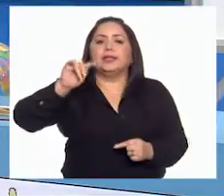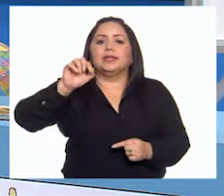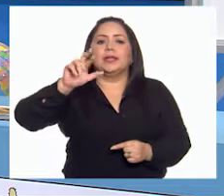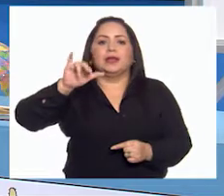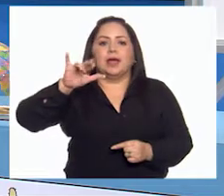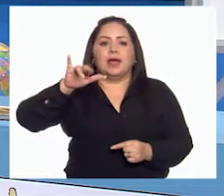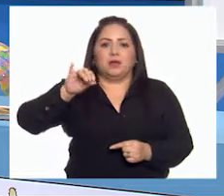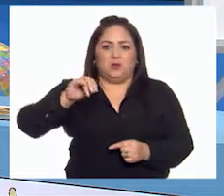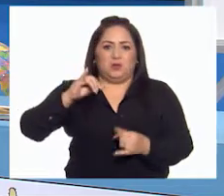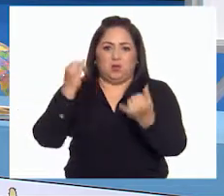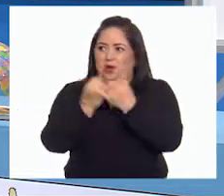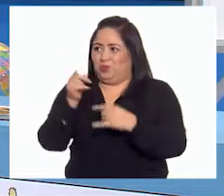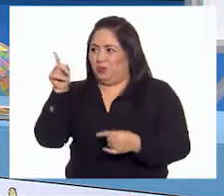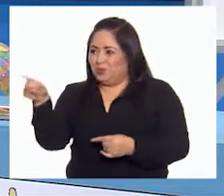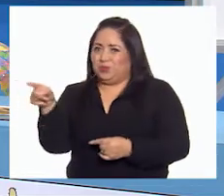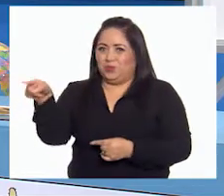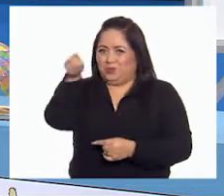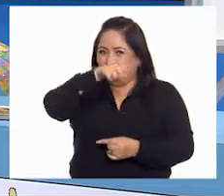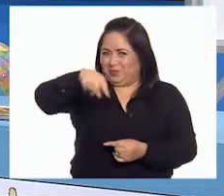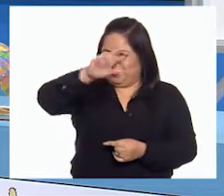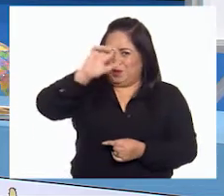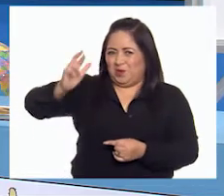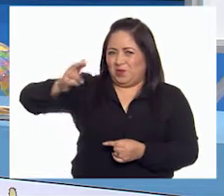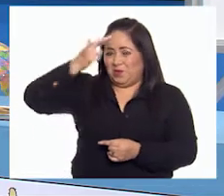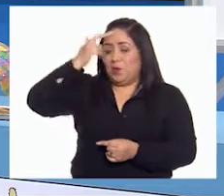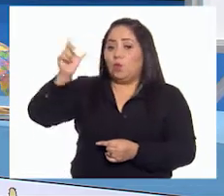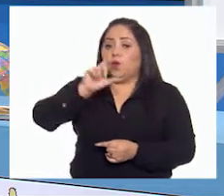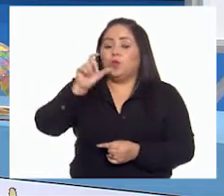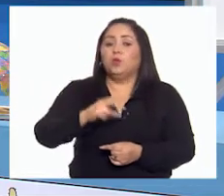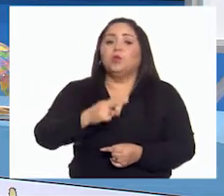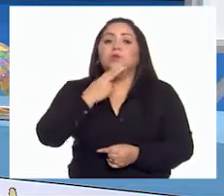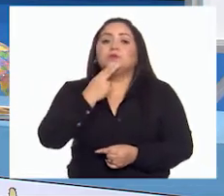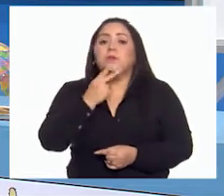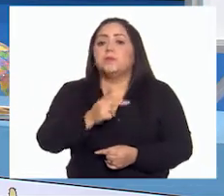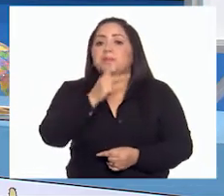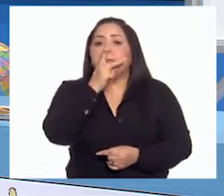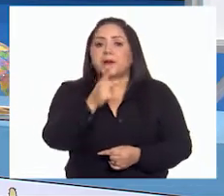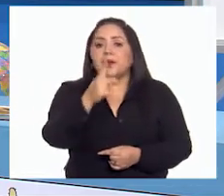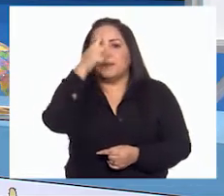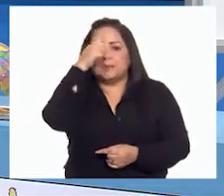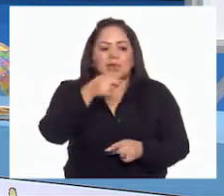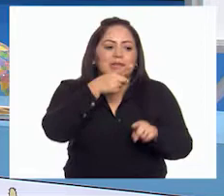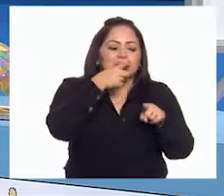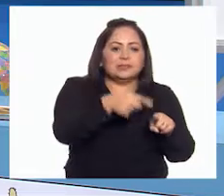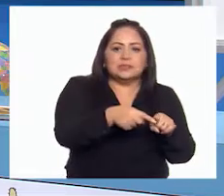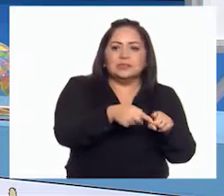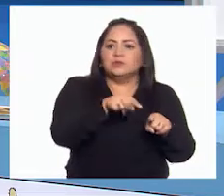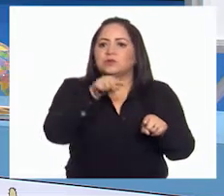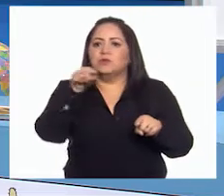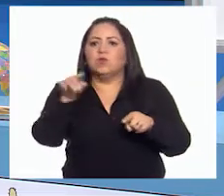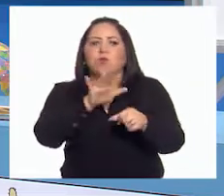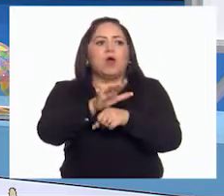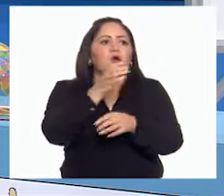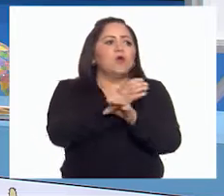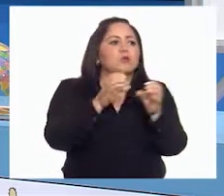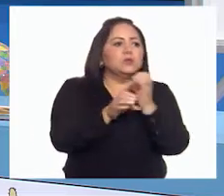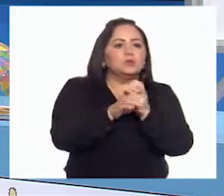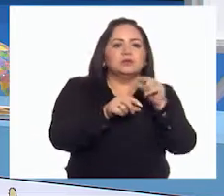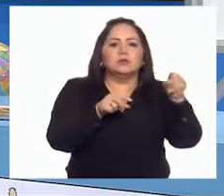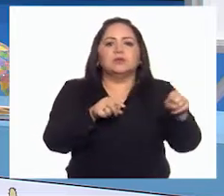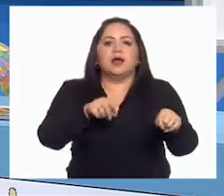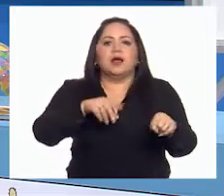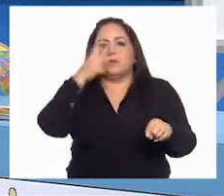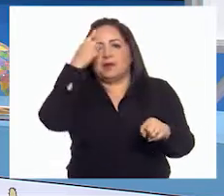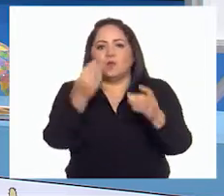como tú y nuestros estudiantes recordarán, es cuando se usan las palabras para indicar o designar el objeto para el cual